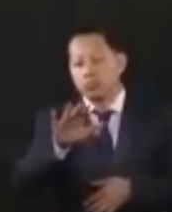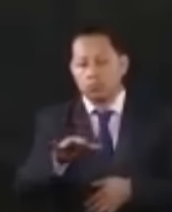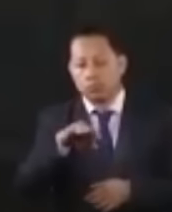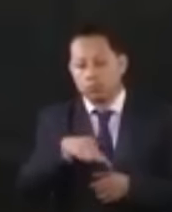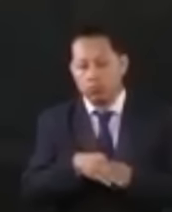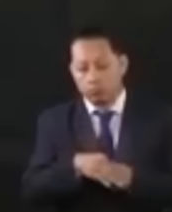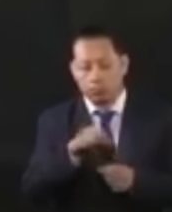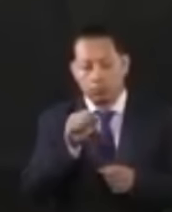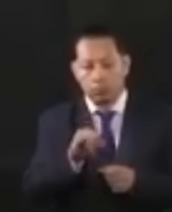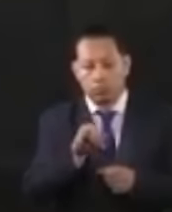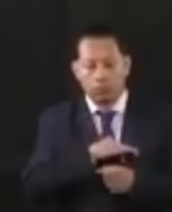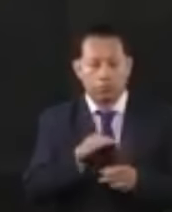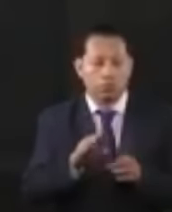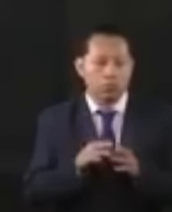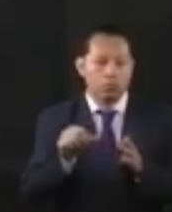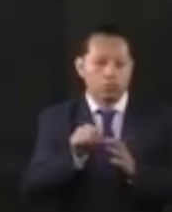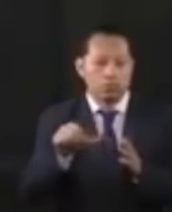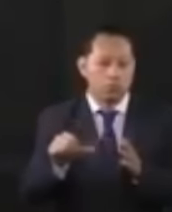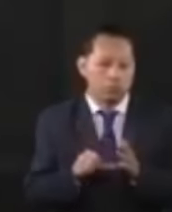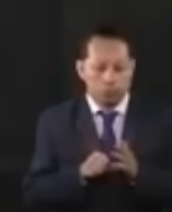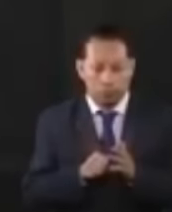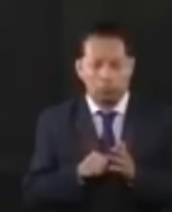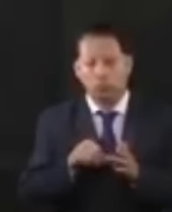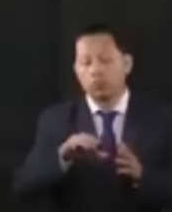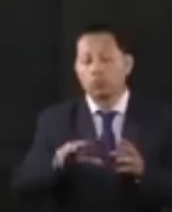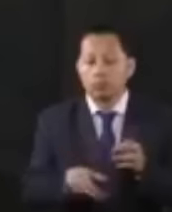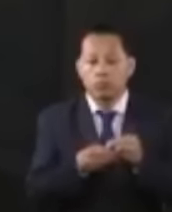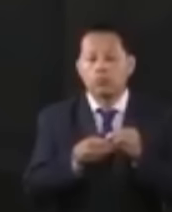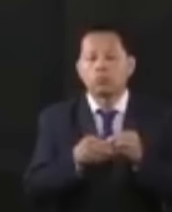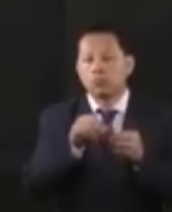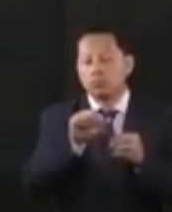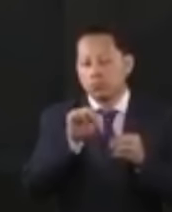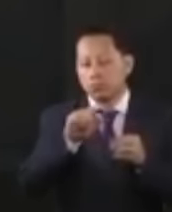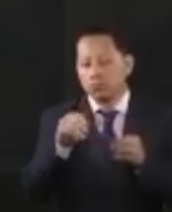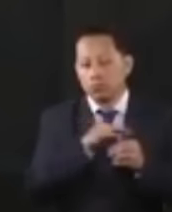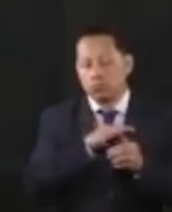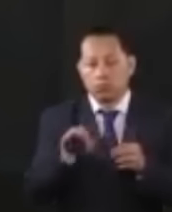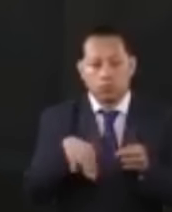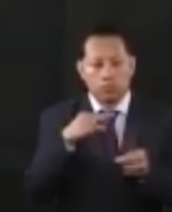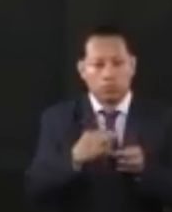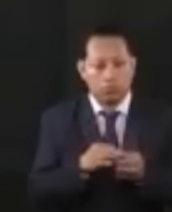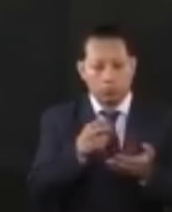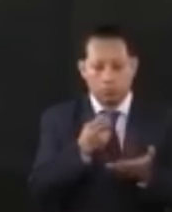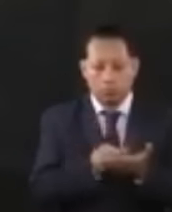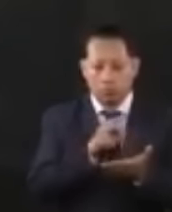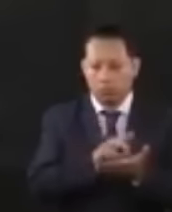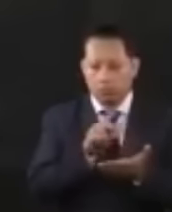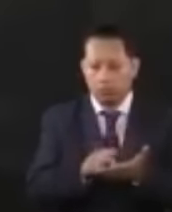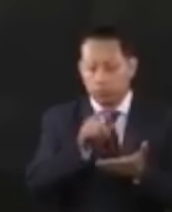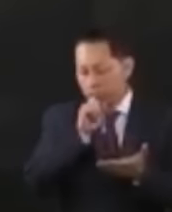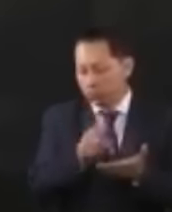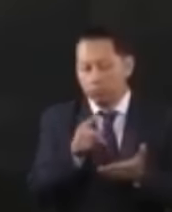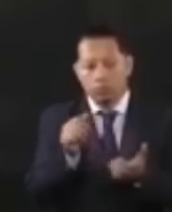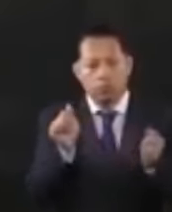355 votos los artículos y anexos reservados en términos del dictamen y